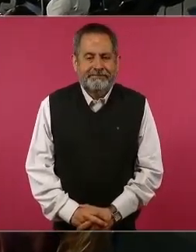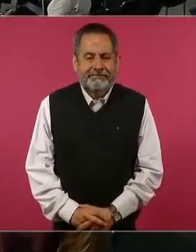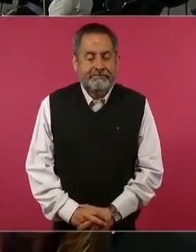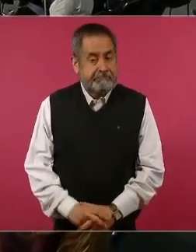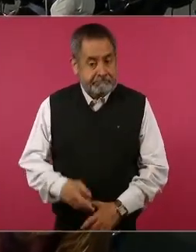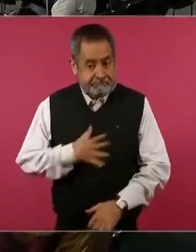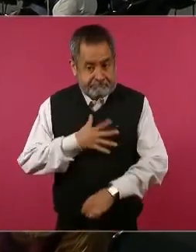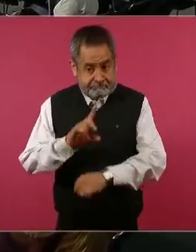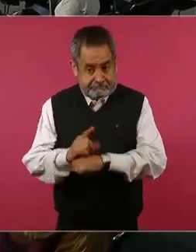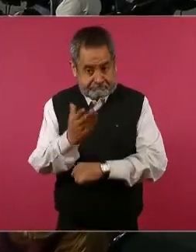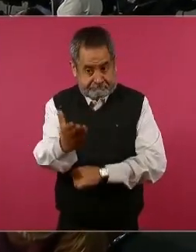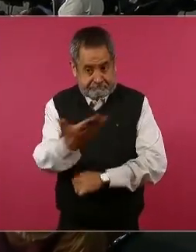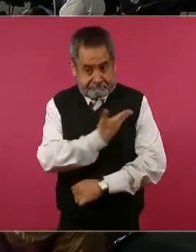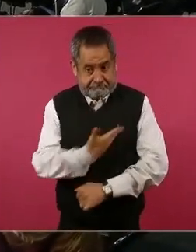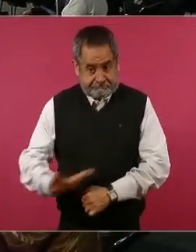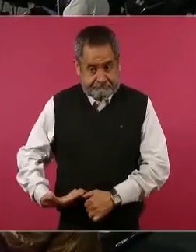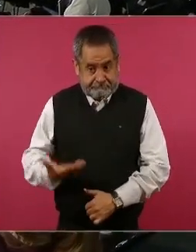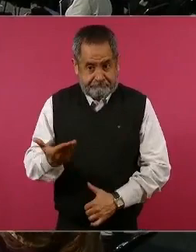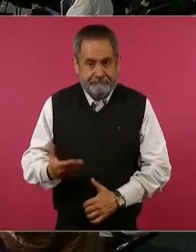señor. Muy buenos días, presidente,